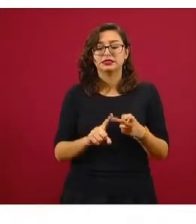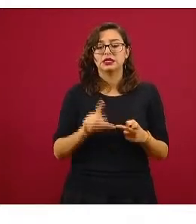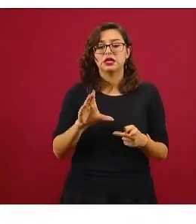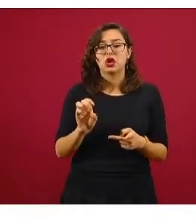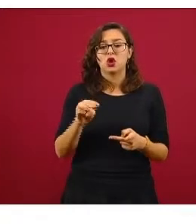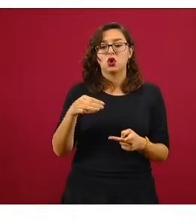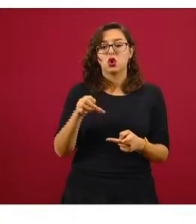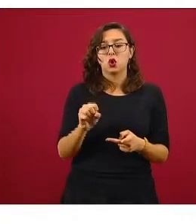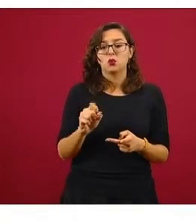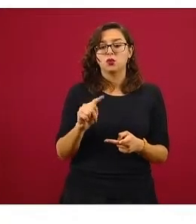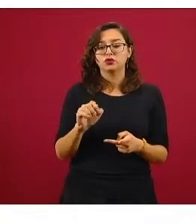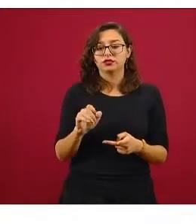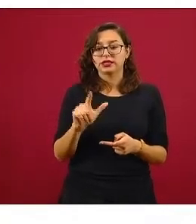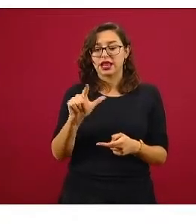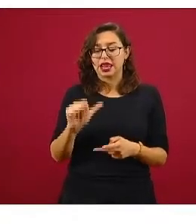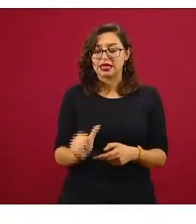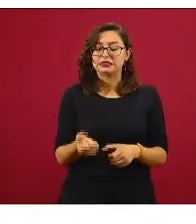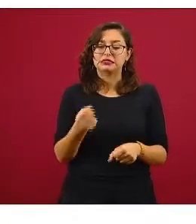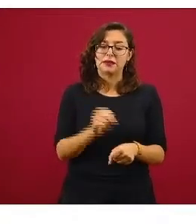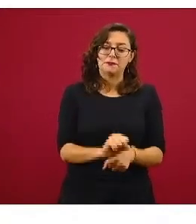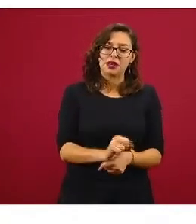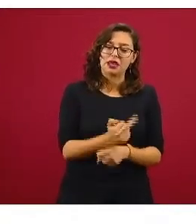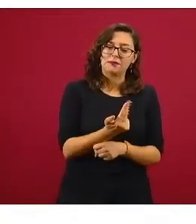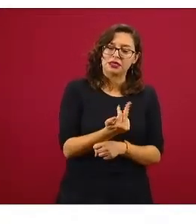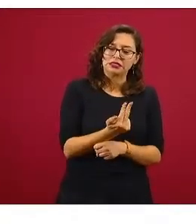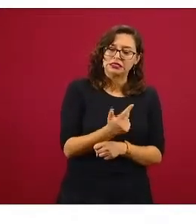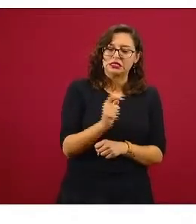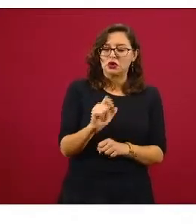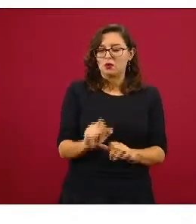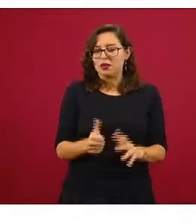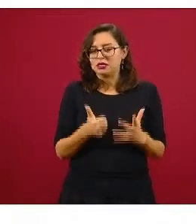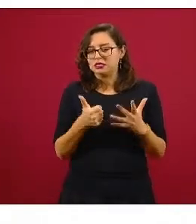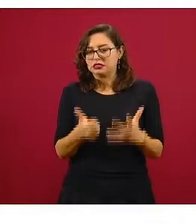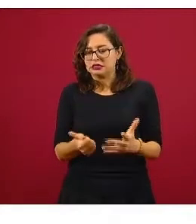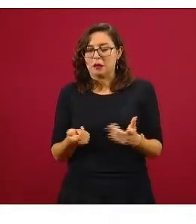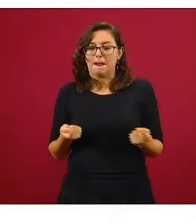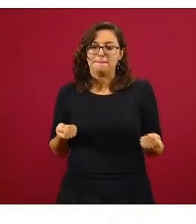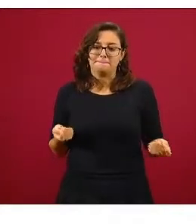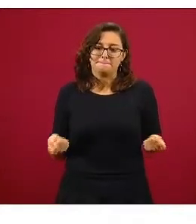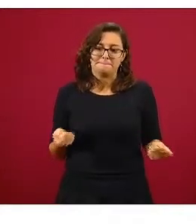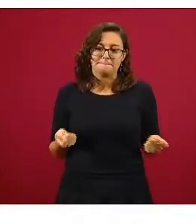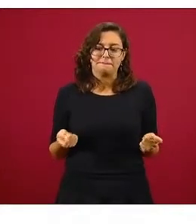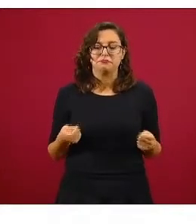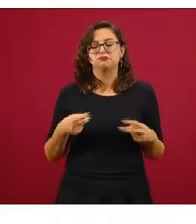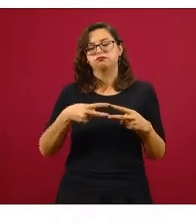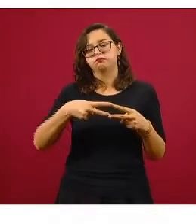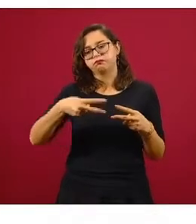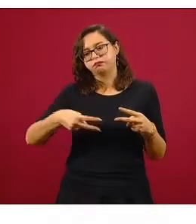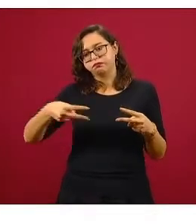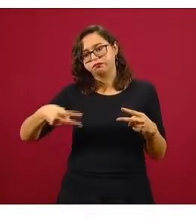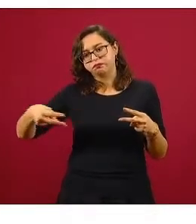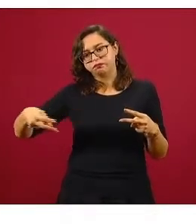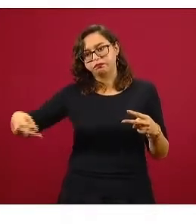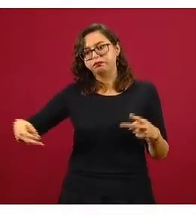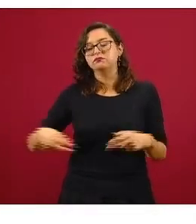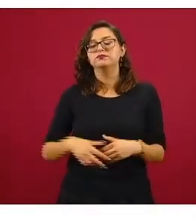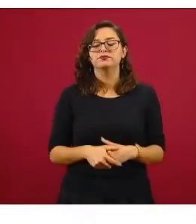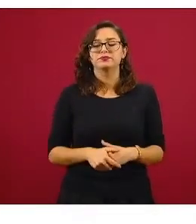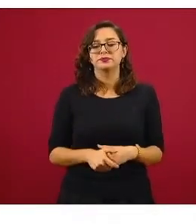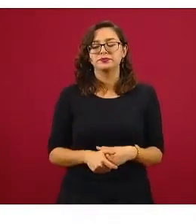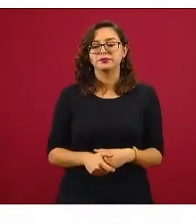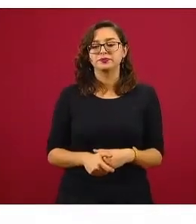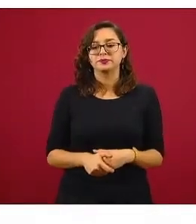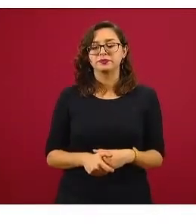25 26 pero ya con alguna evidencia de control al menos en las últimas en las últimas tres semanas